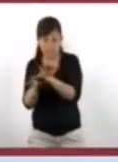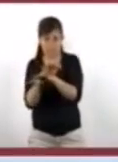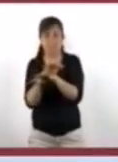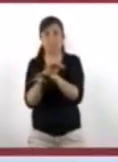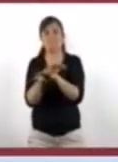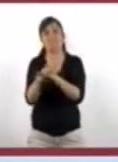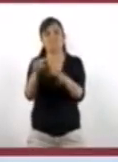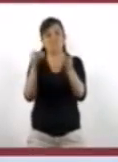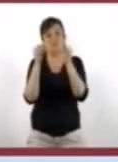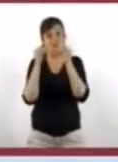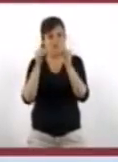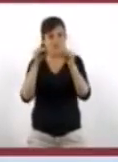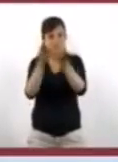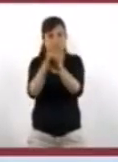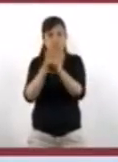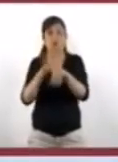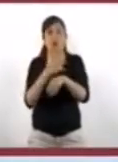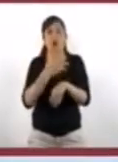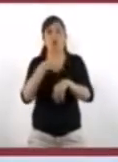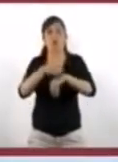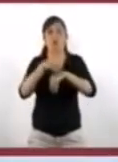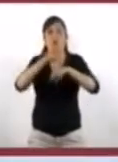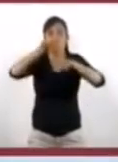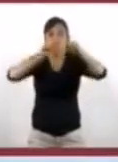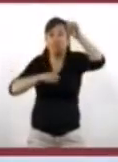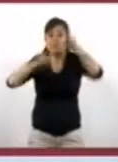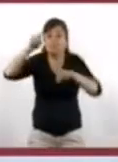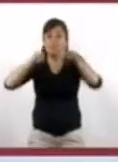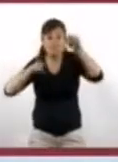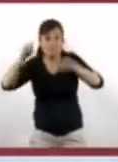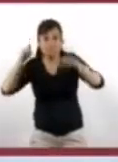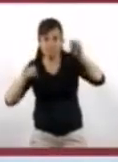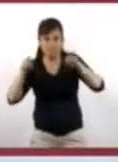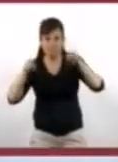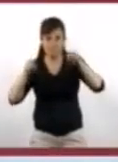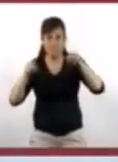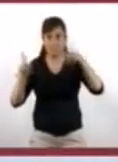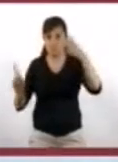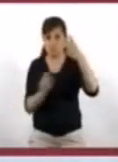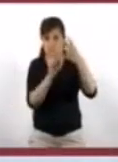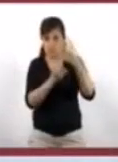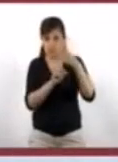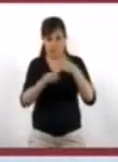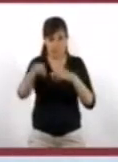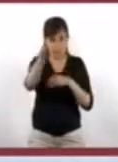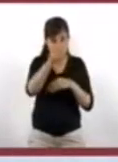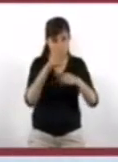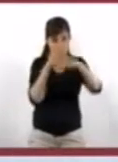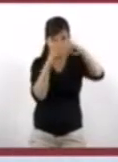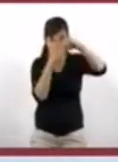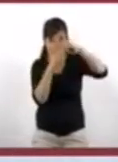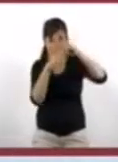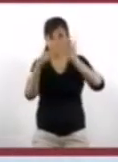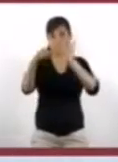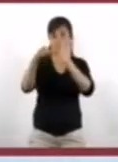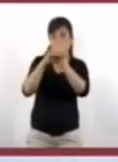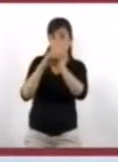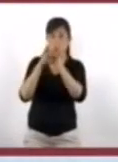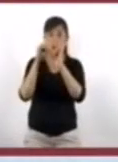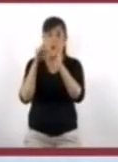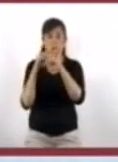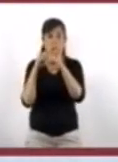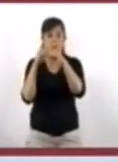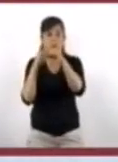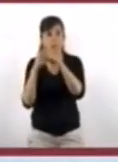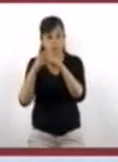cambia mucho debido a los nuevos valores extremos. Cuarta, si se suma, resta o